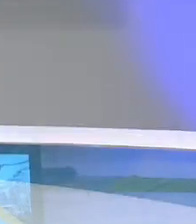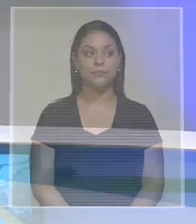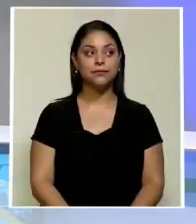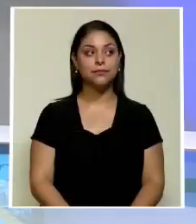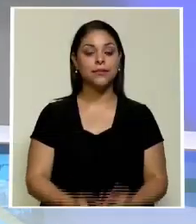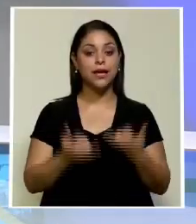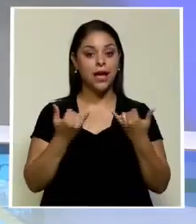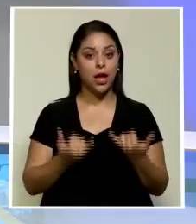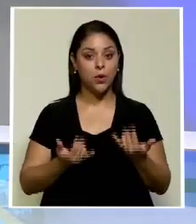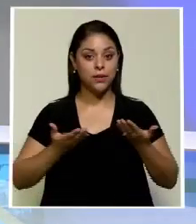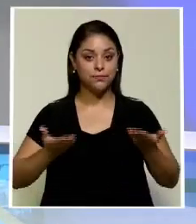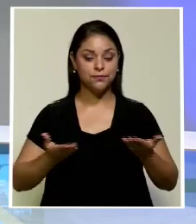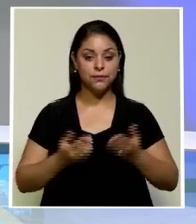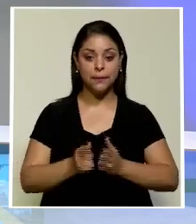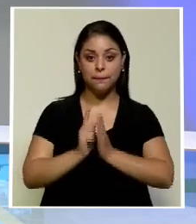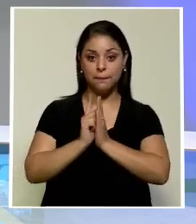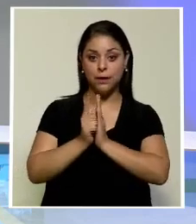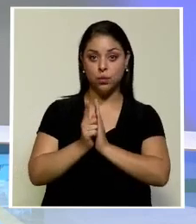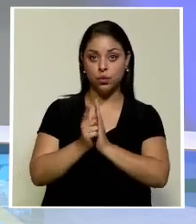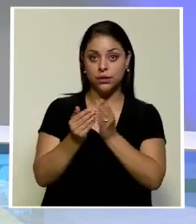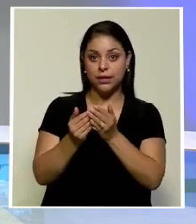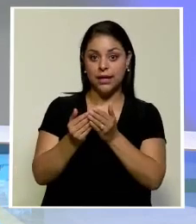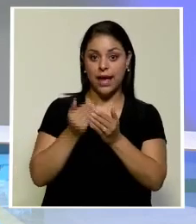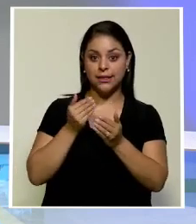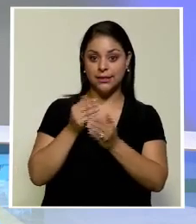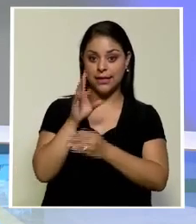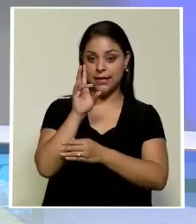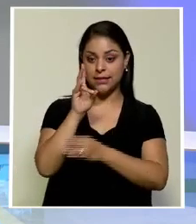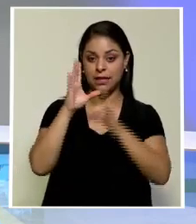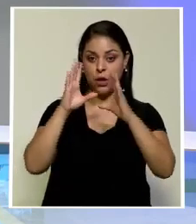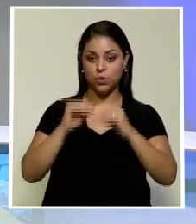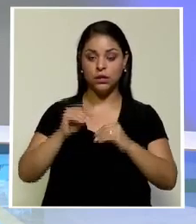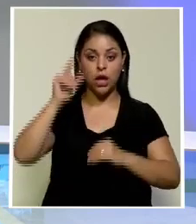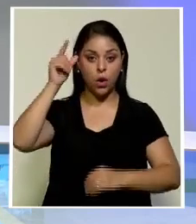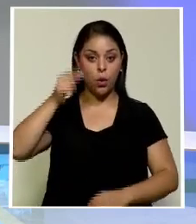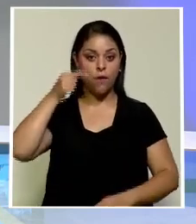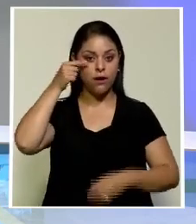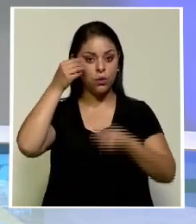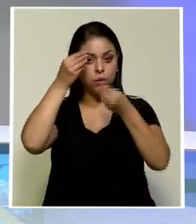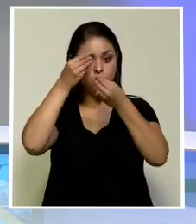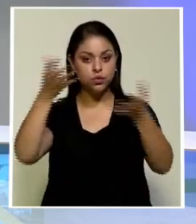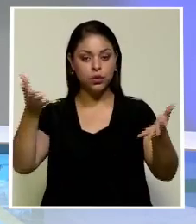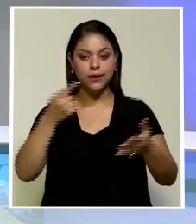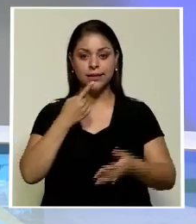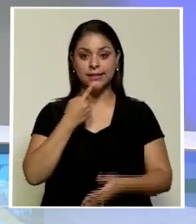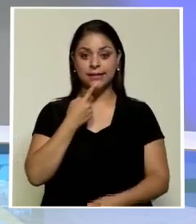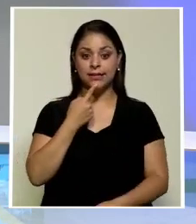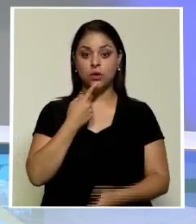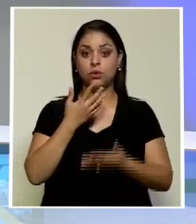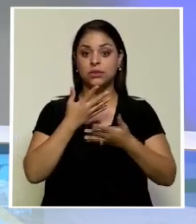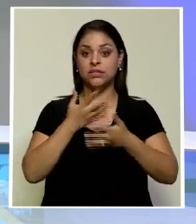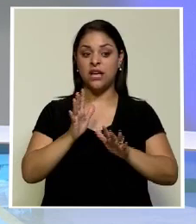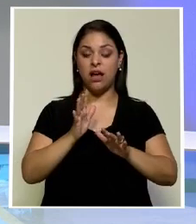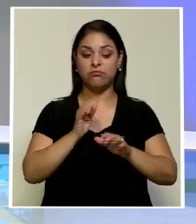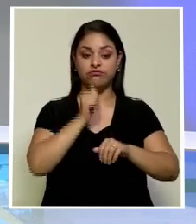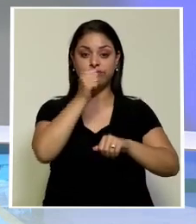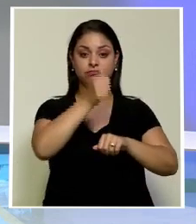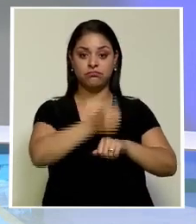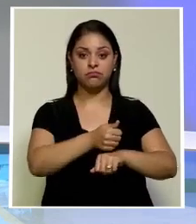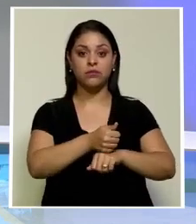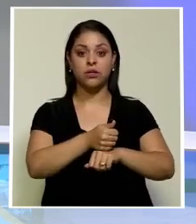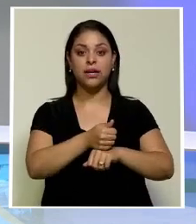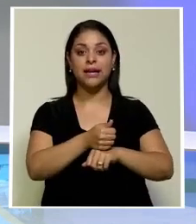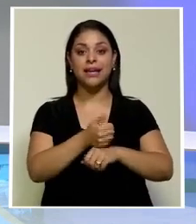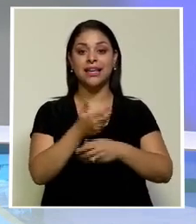Bueno, y precisamente minutos antes de las 7 de la noche, el gobierno anunció que estableció ya un periodo de transición para el uso de certificado